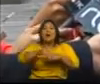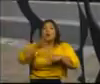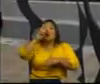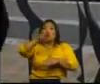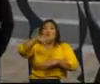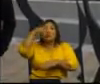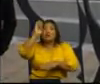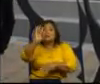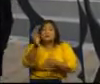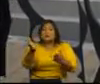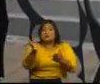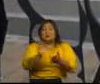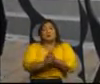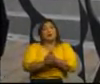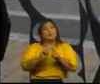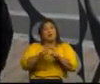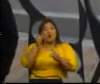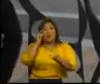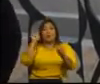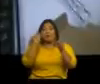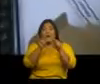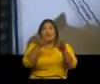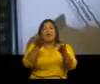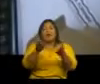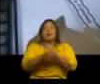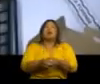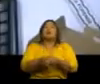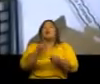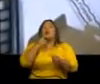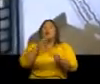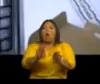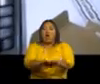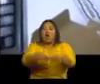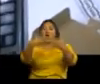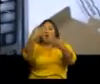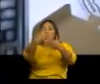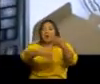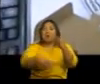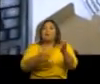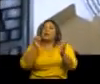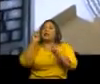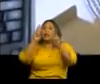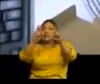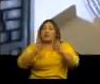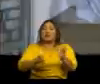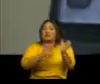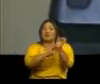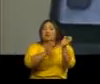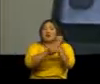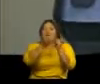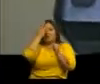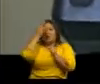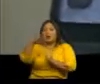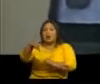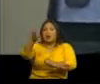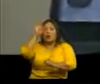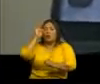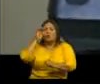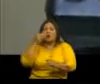2017. Cabe indicar que Fiscalía General del Estado abrió expedientes en el tema de grilletes por haber encontrado